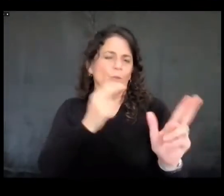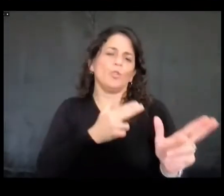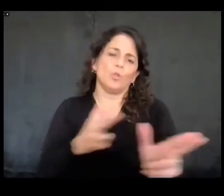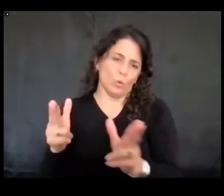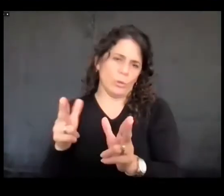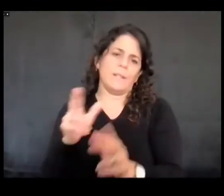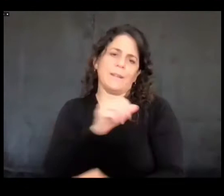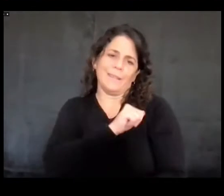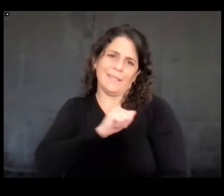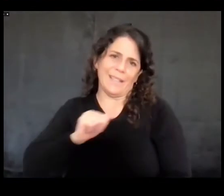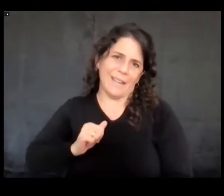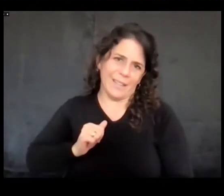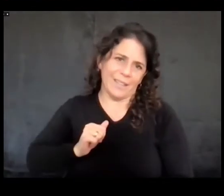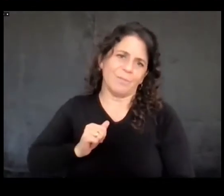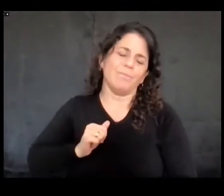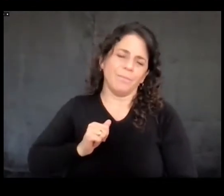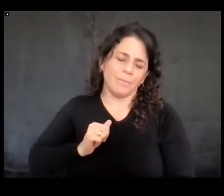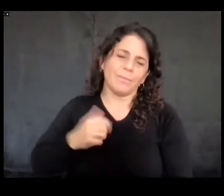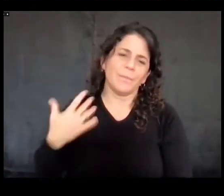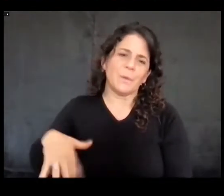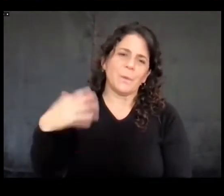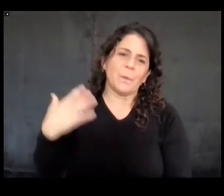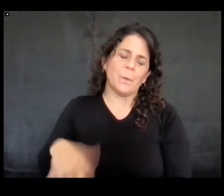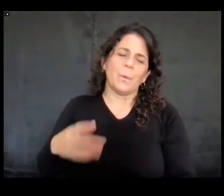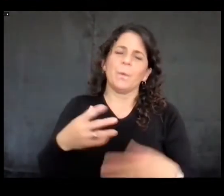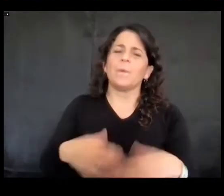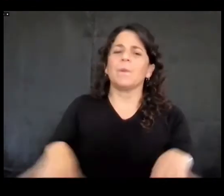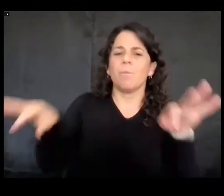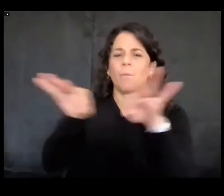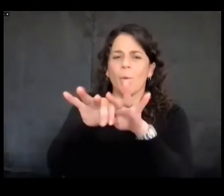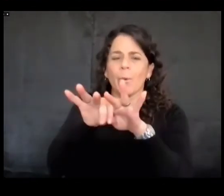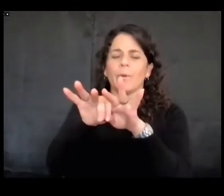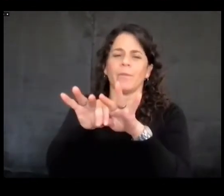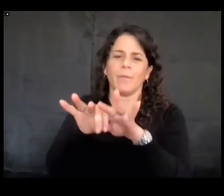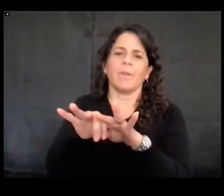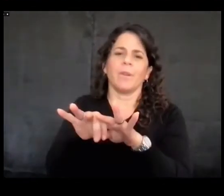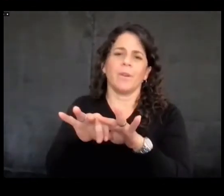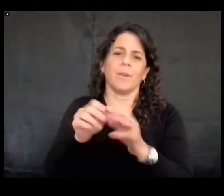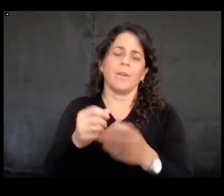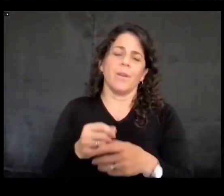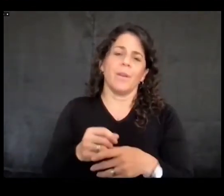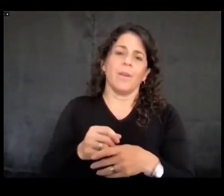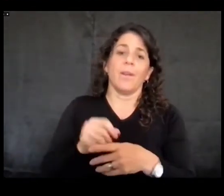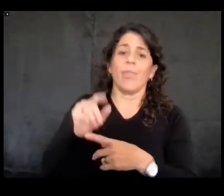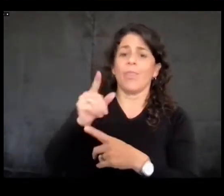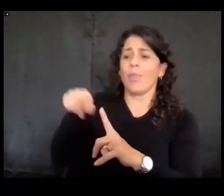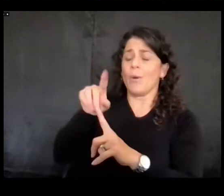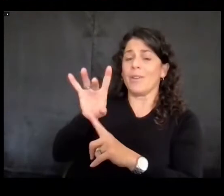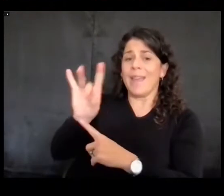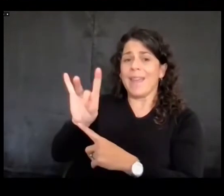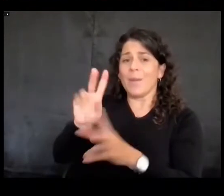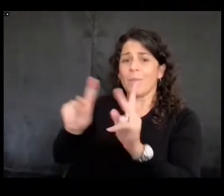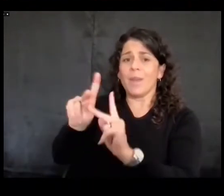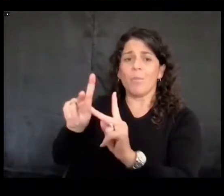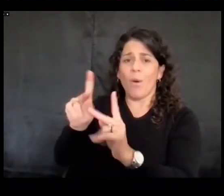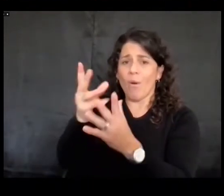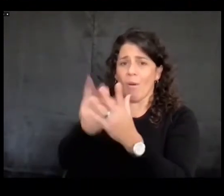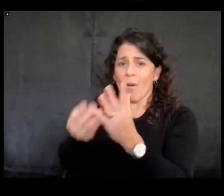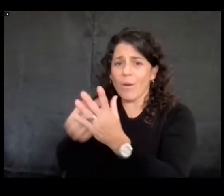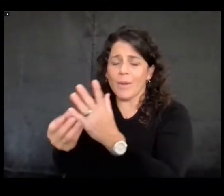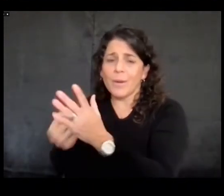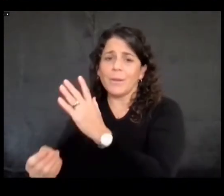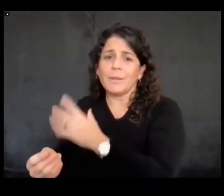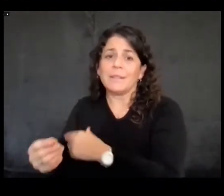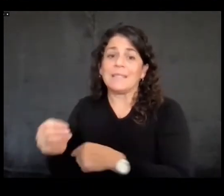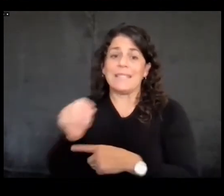en las caídas de este tiroteo en atlanta es crítico para nosotros dar de las ocho personas que perdieron sus